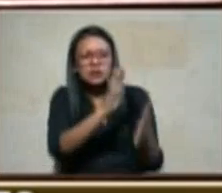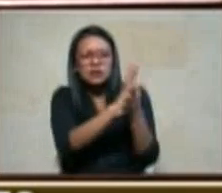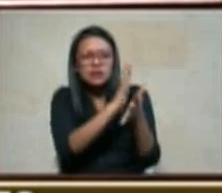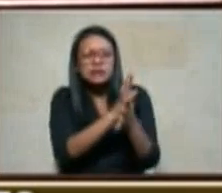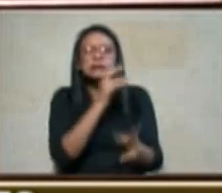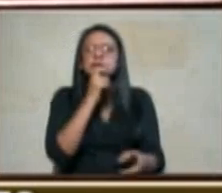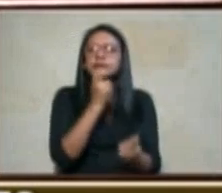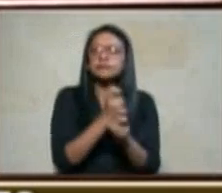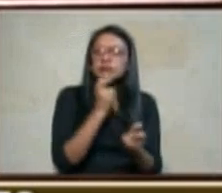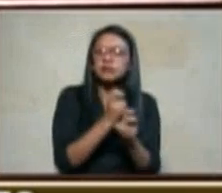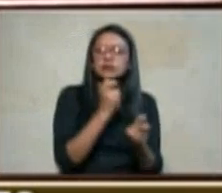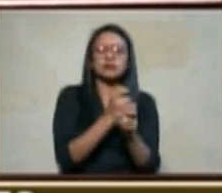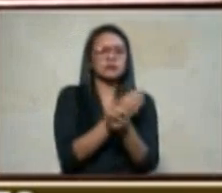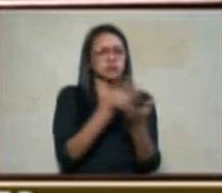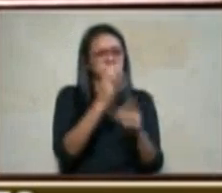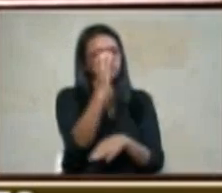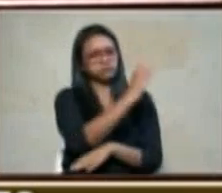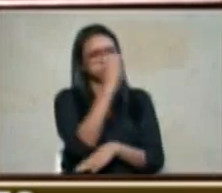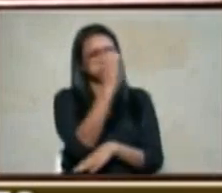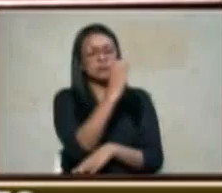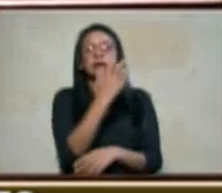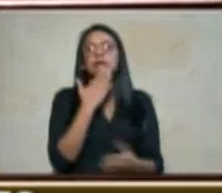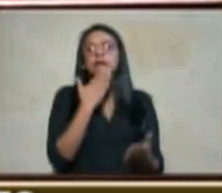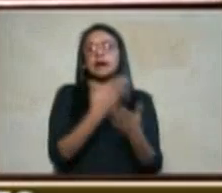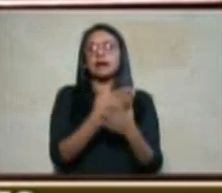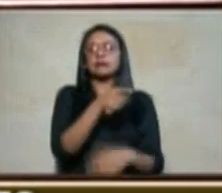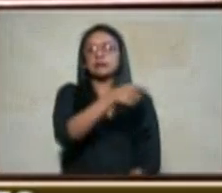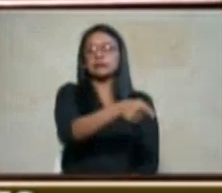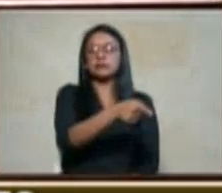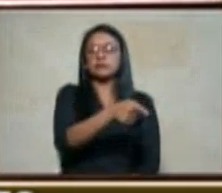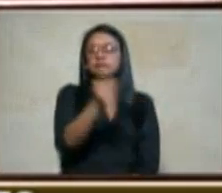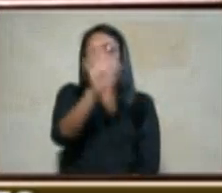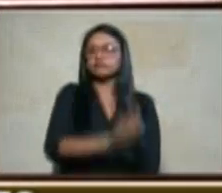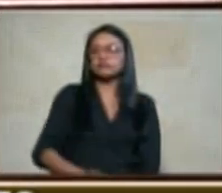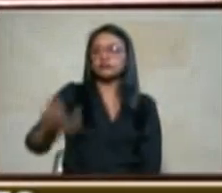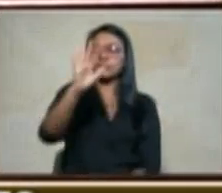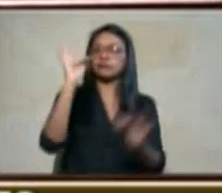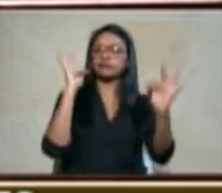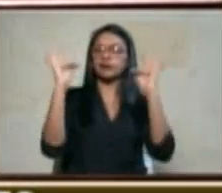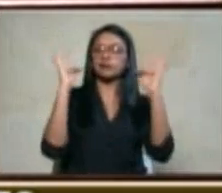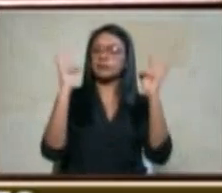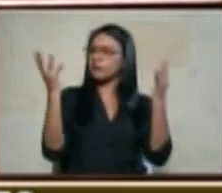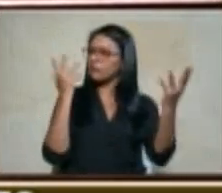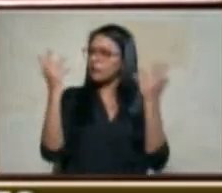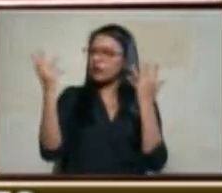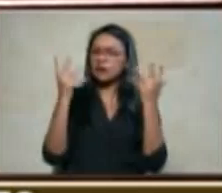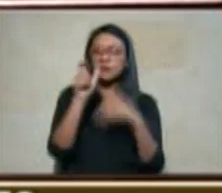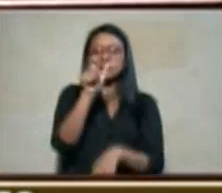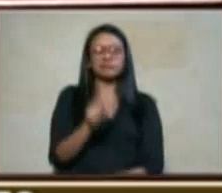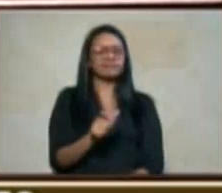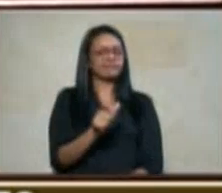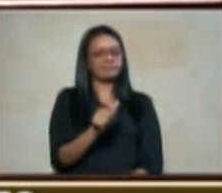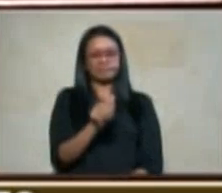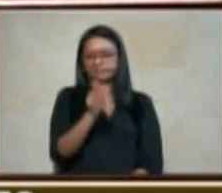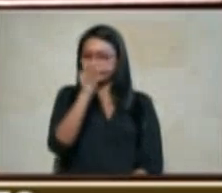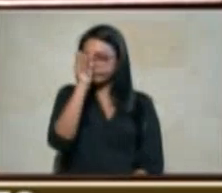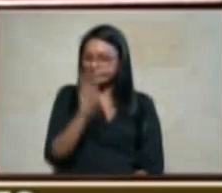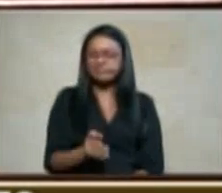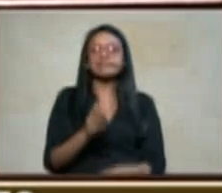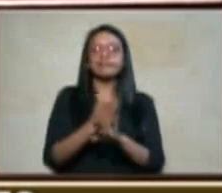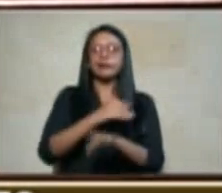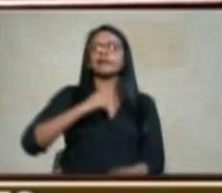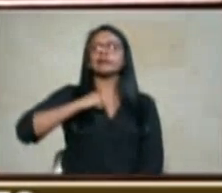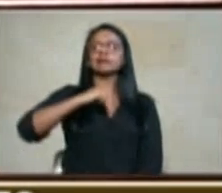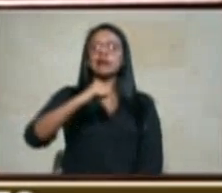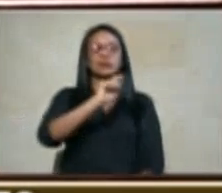la complejidad del conflicto colombiano, y que gracias a eso ustedes escucharon testimonios donde las partes dicen: definitivamente yo tenía